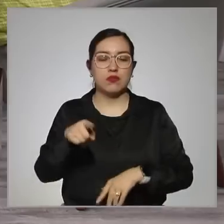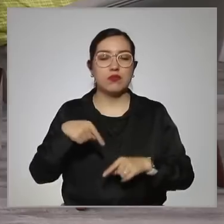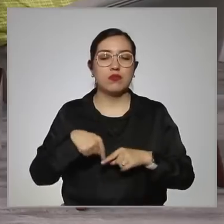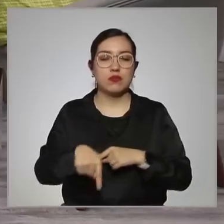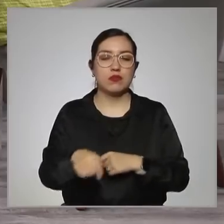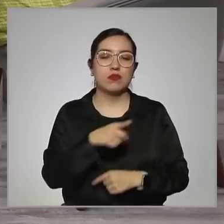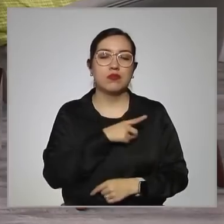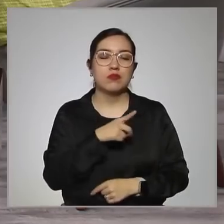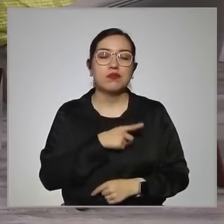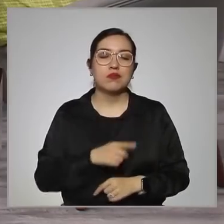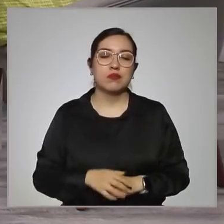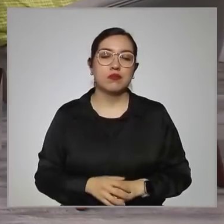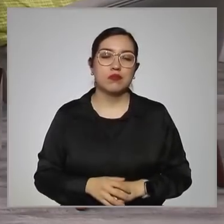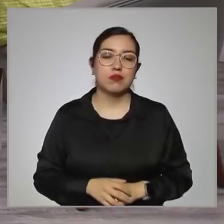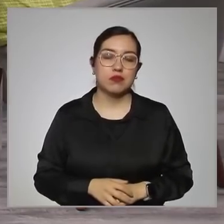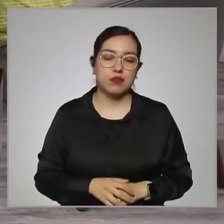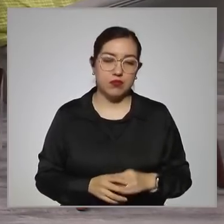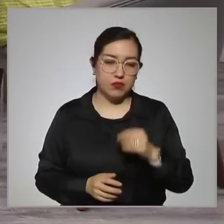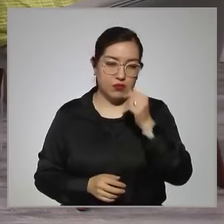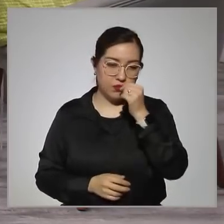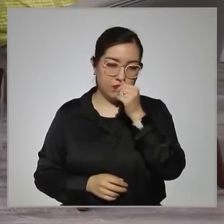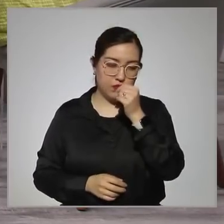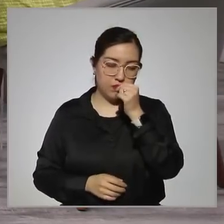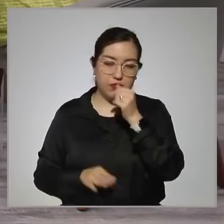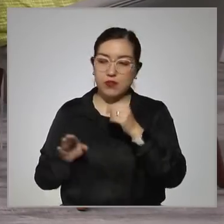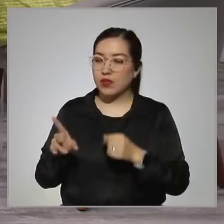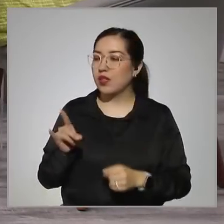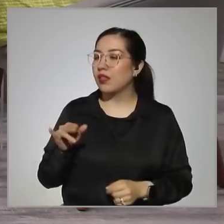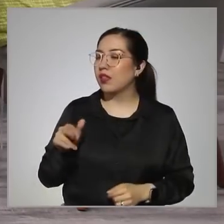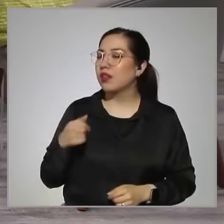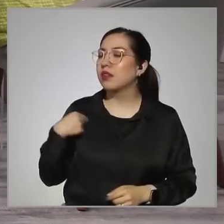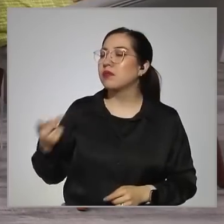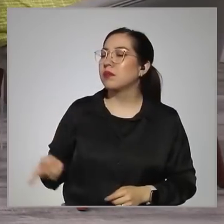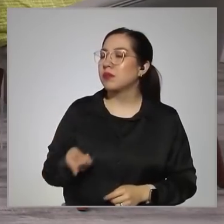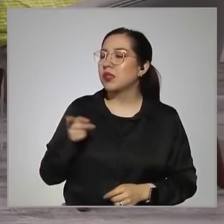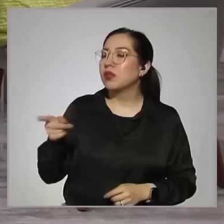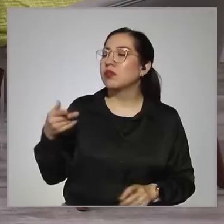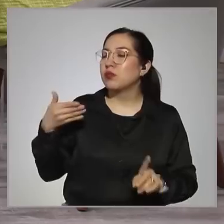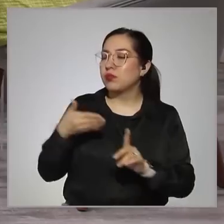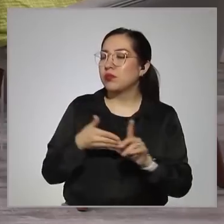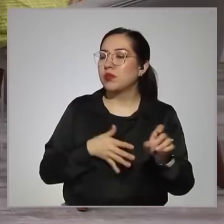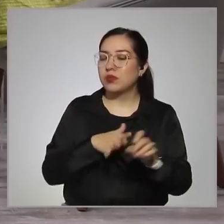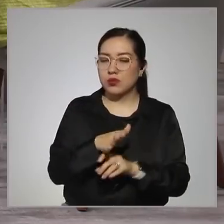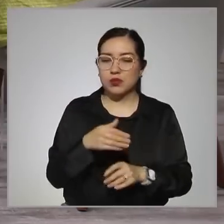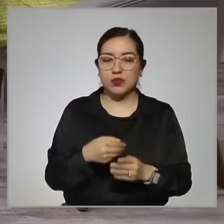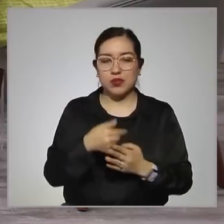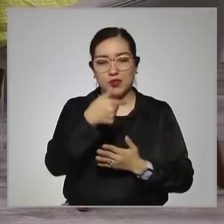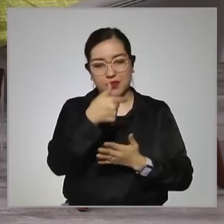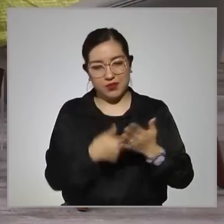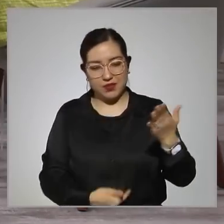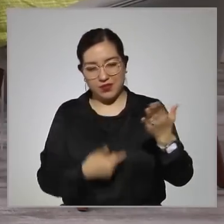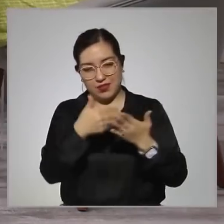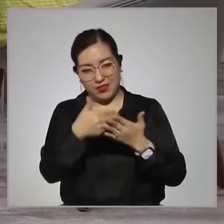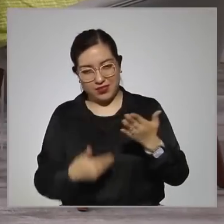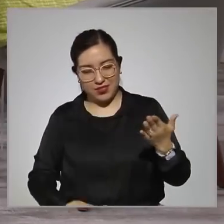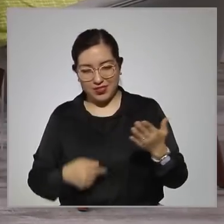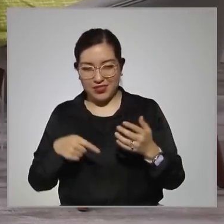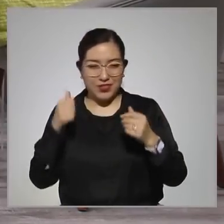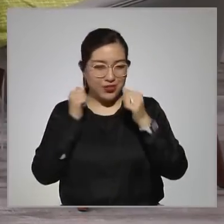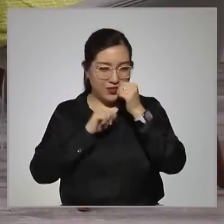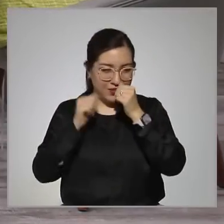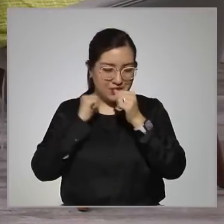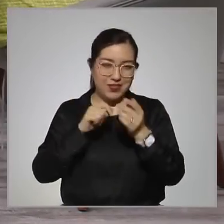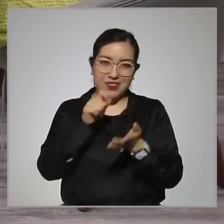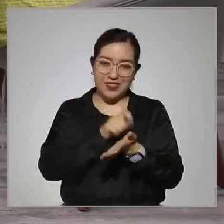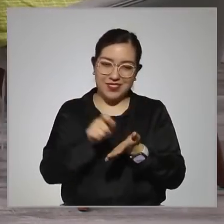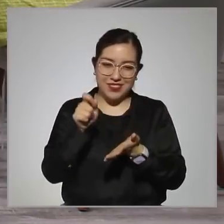no voy. Sí. Oye, Diana, yo te quiero preguntar a ti tus propósitos. Uy, déjenme saco mi lista, porque yo siempre los